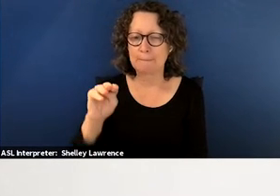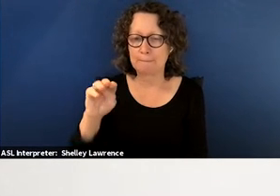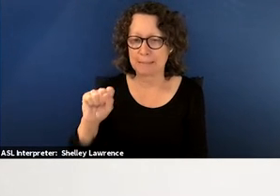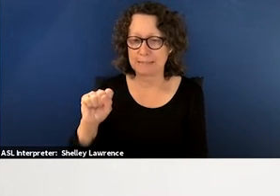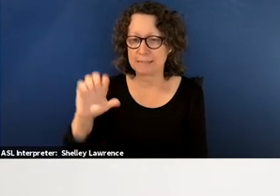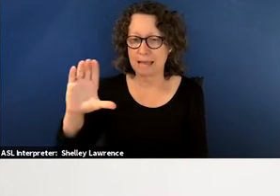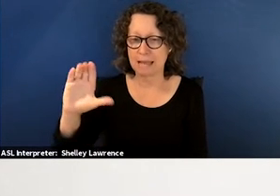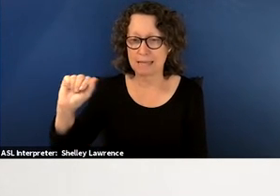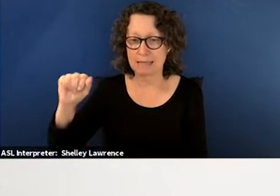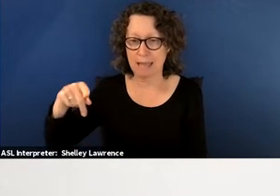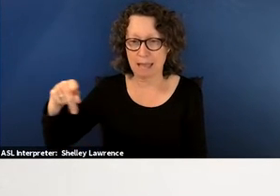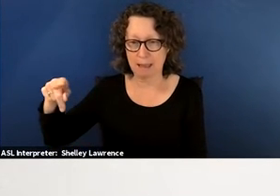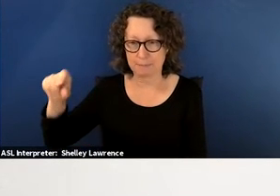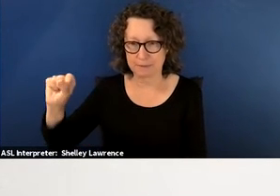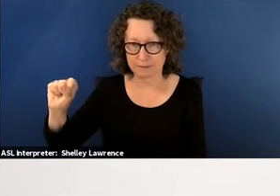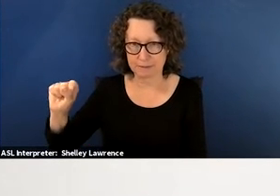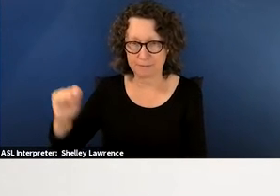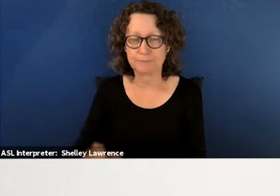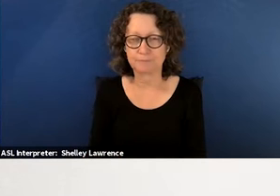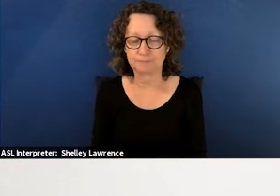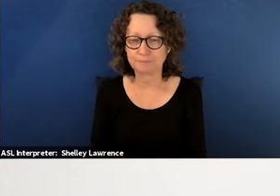Señora Capps, por favor.